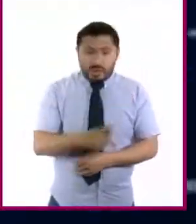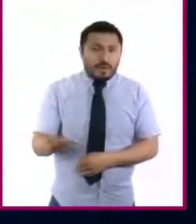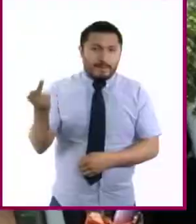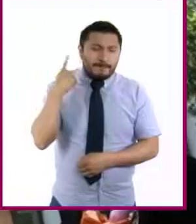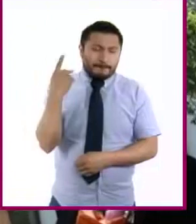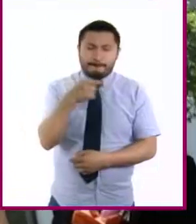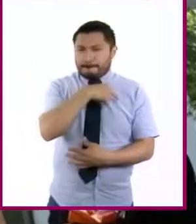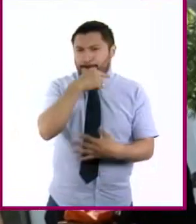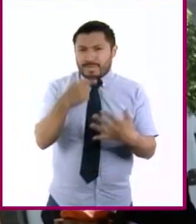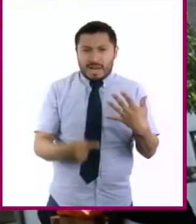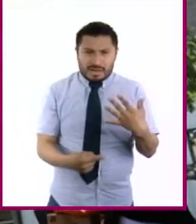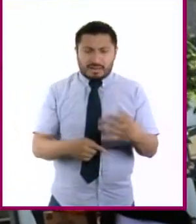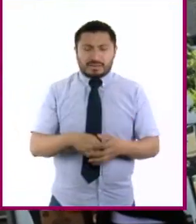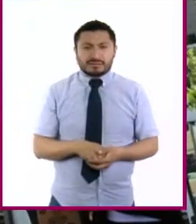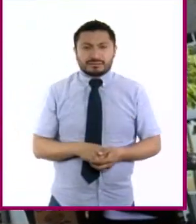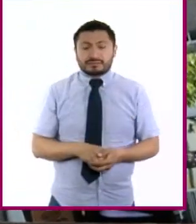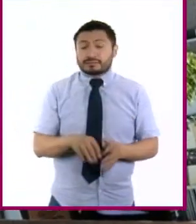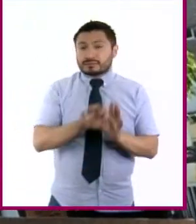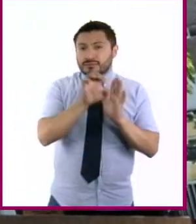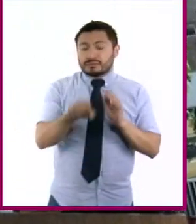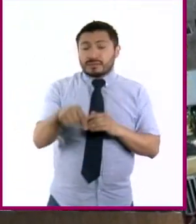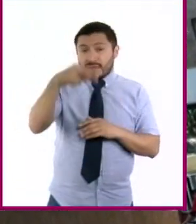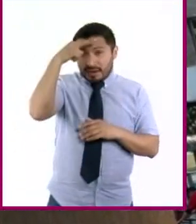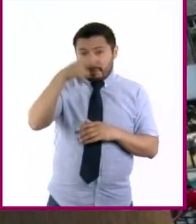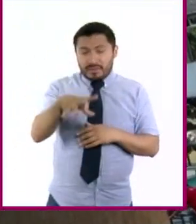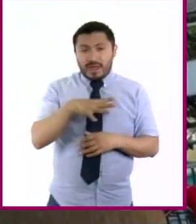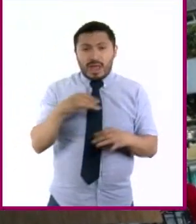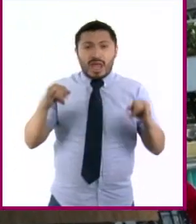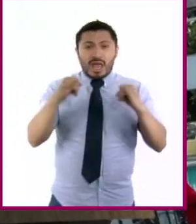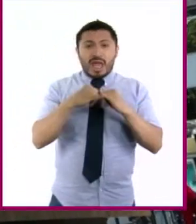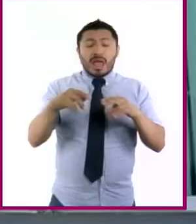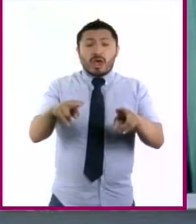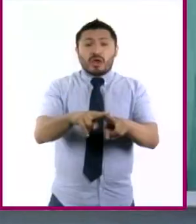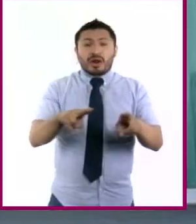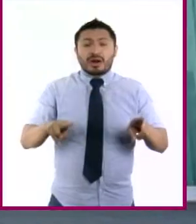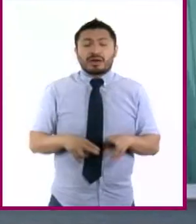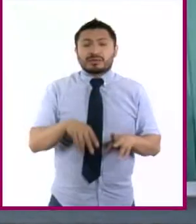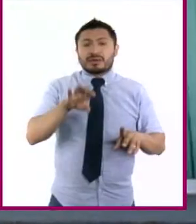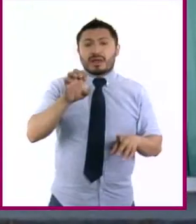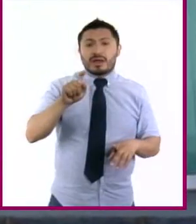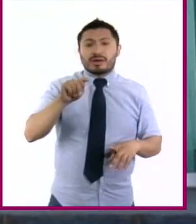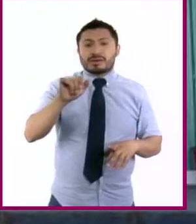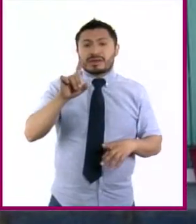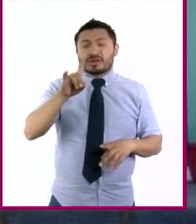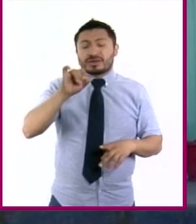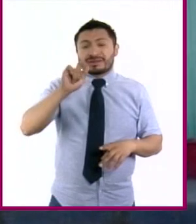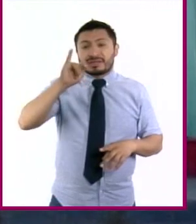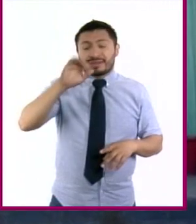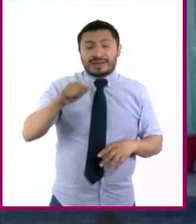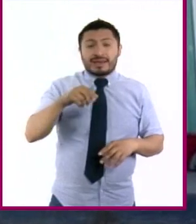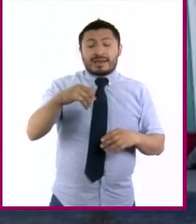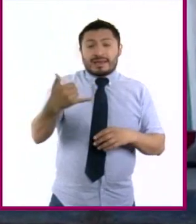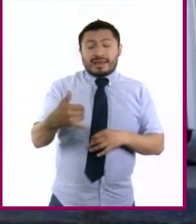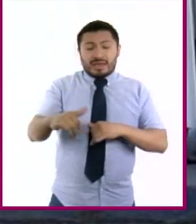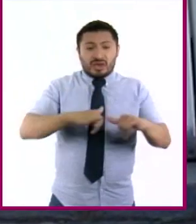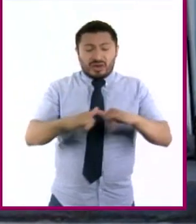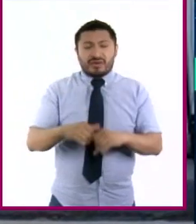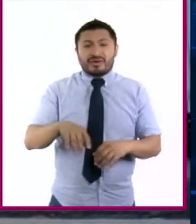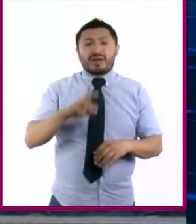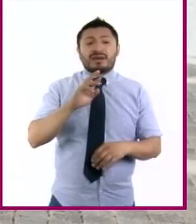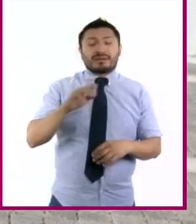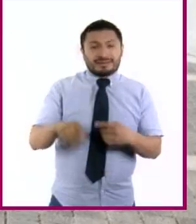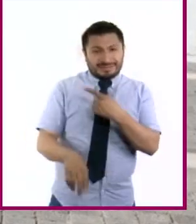etc. Por ejemplo, en México tenemos el Instituto Nacional de Estadística y Geografía, mejor conocido por sus